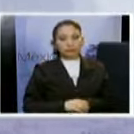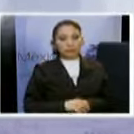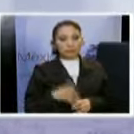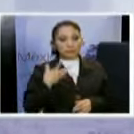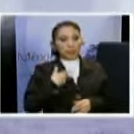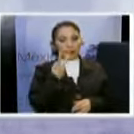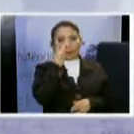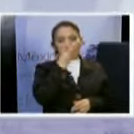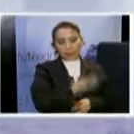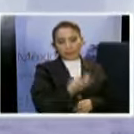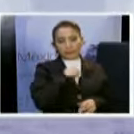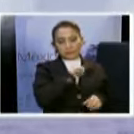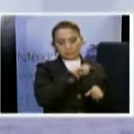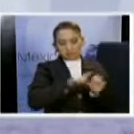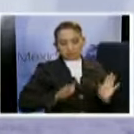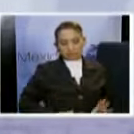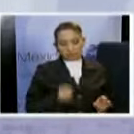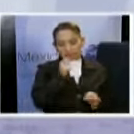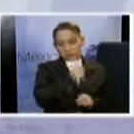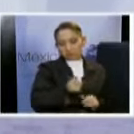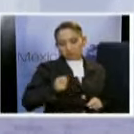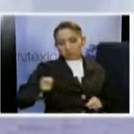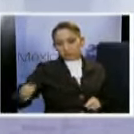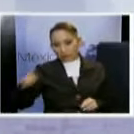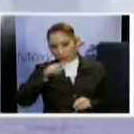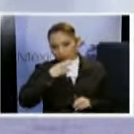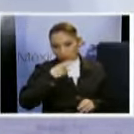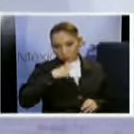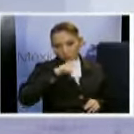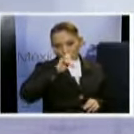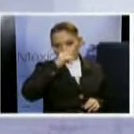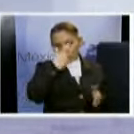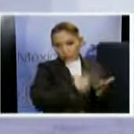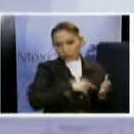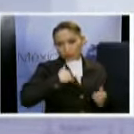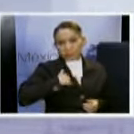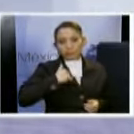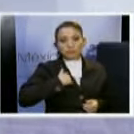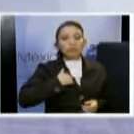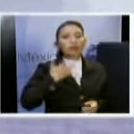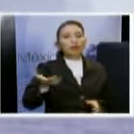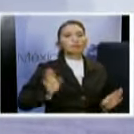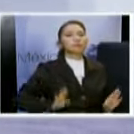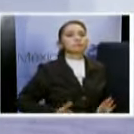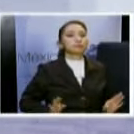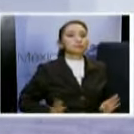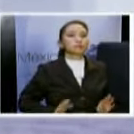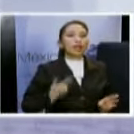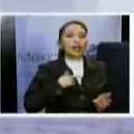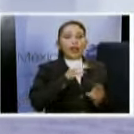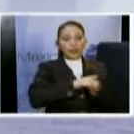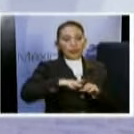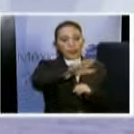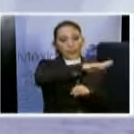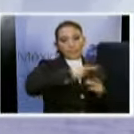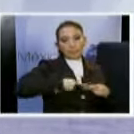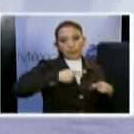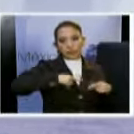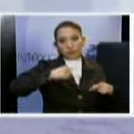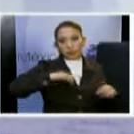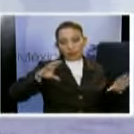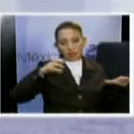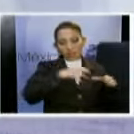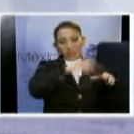Destaco 3 particularidades que definen quizás la función consular en Canadá. Las características demográficas de la